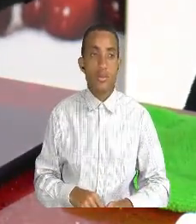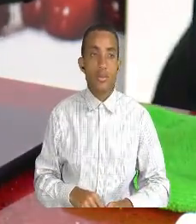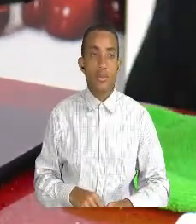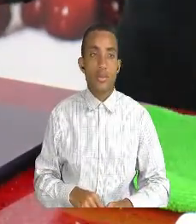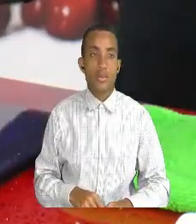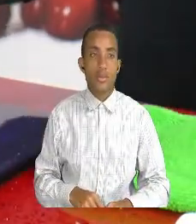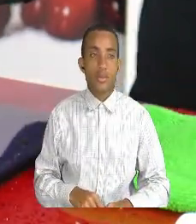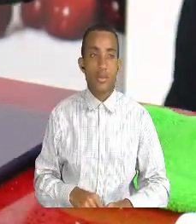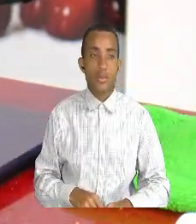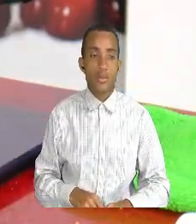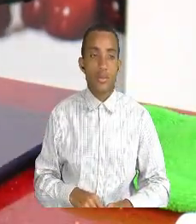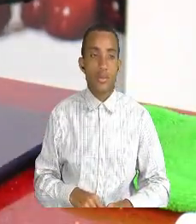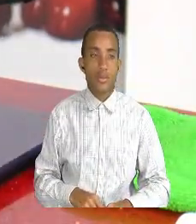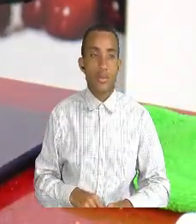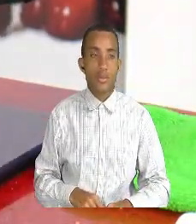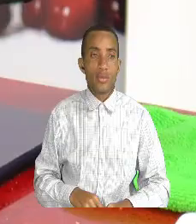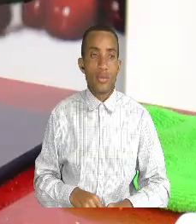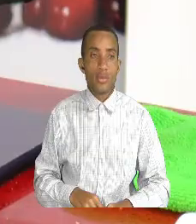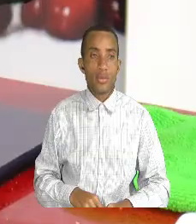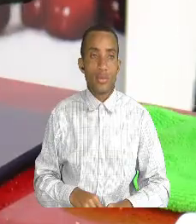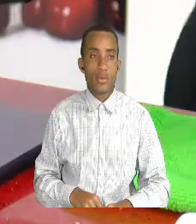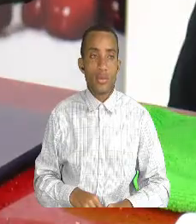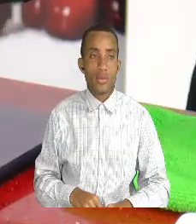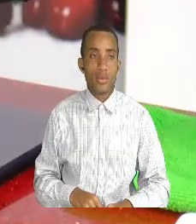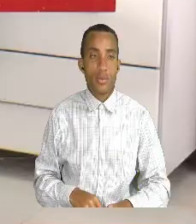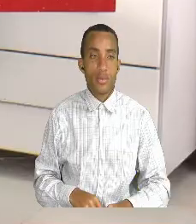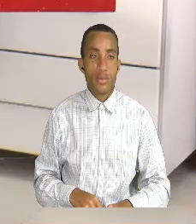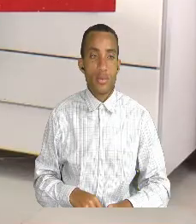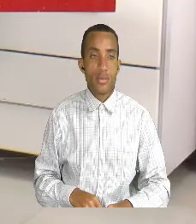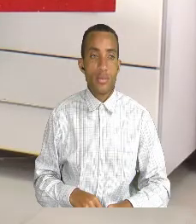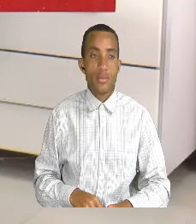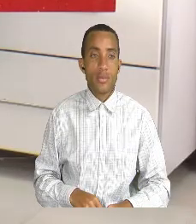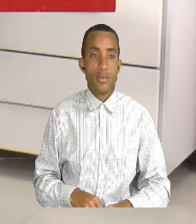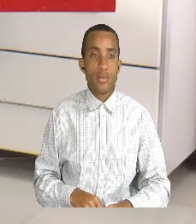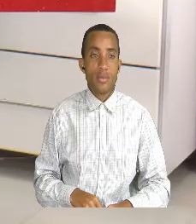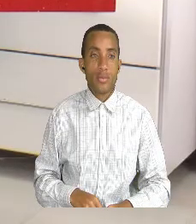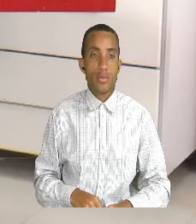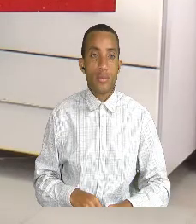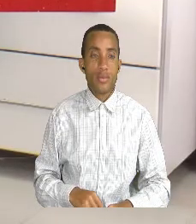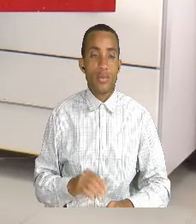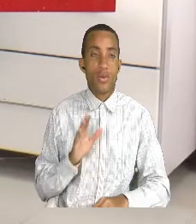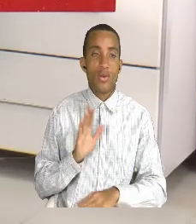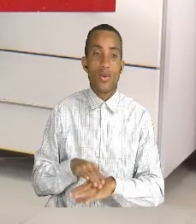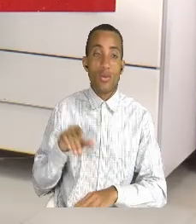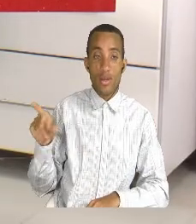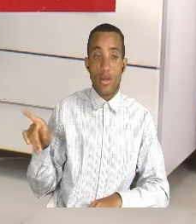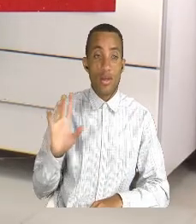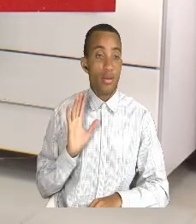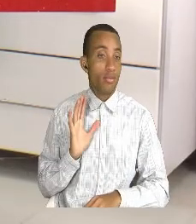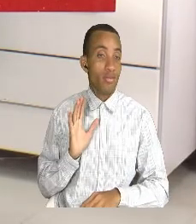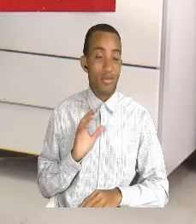pedito de cebolla que está un poquito grueso. Un poquito nomás, Rochi. Echándole la culpa a Rochi nomás.